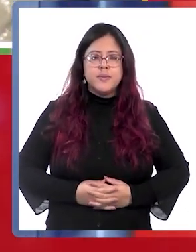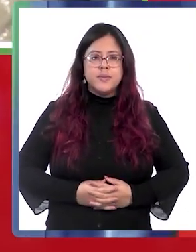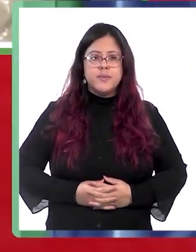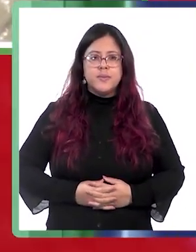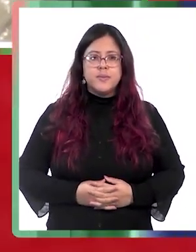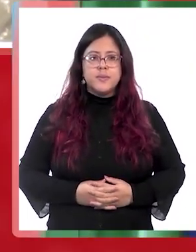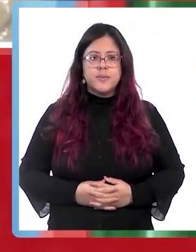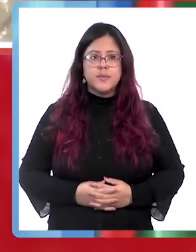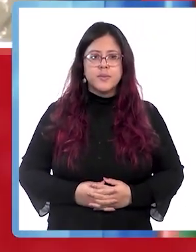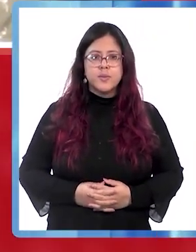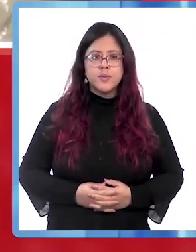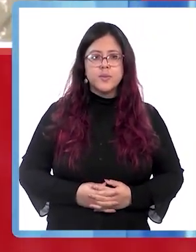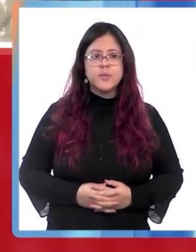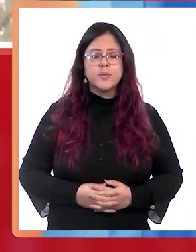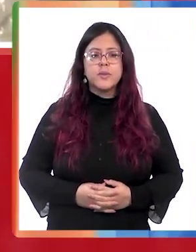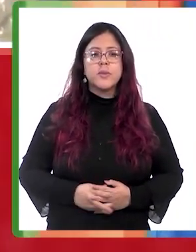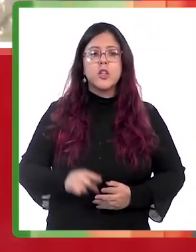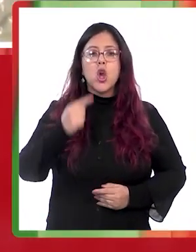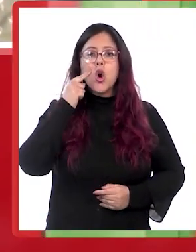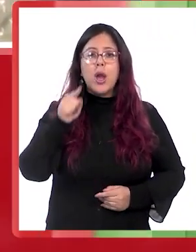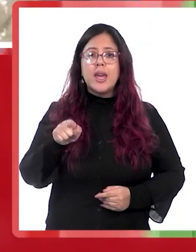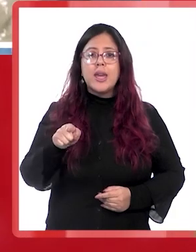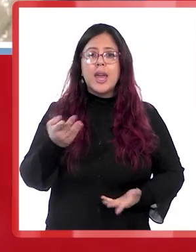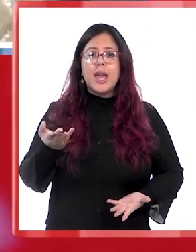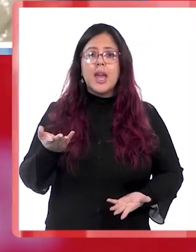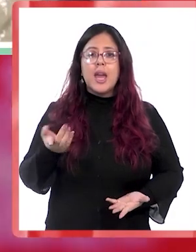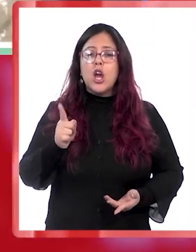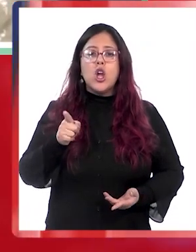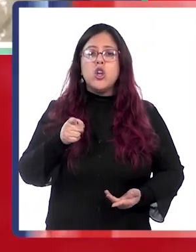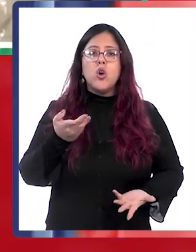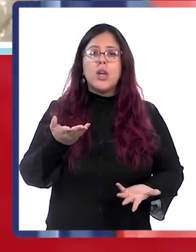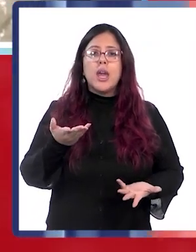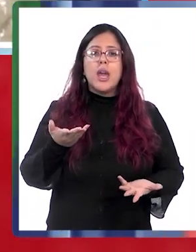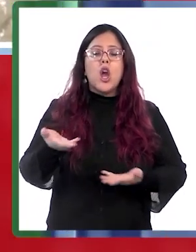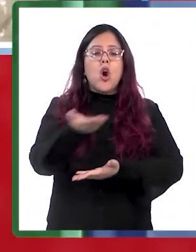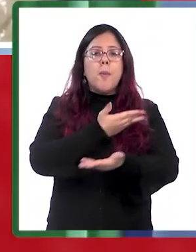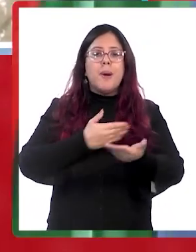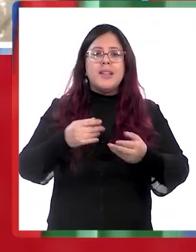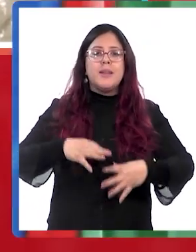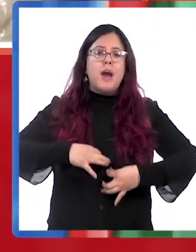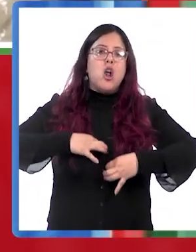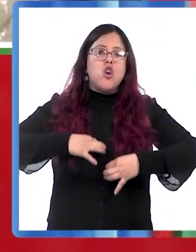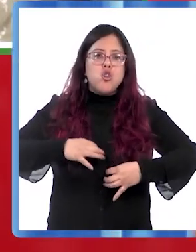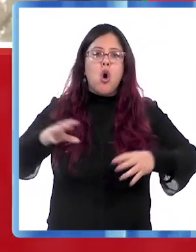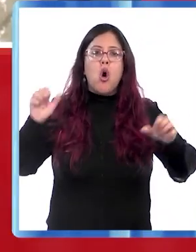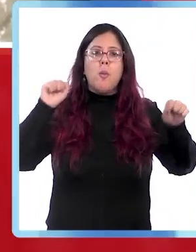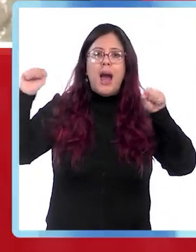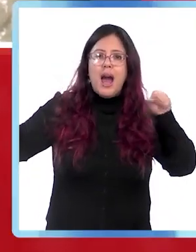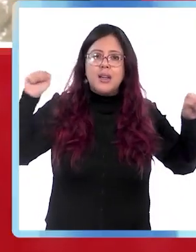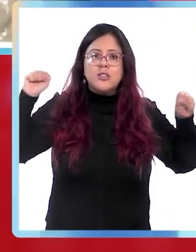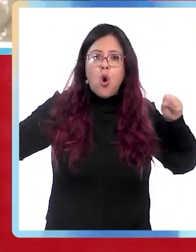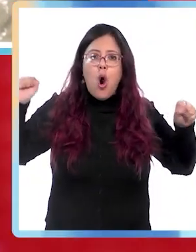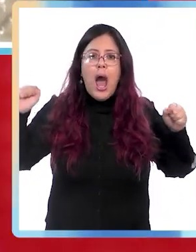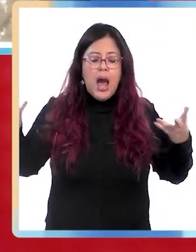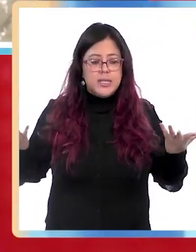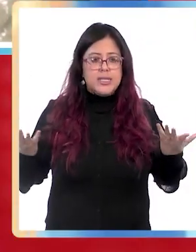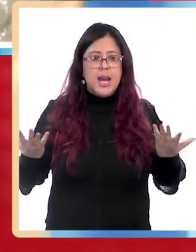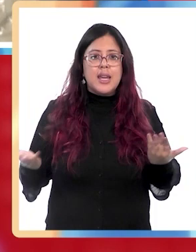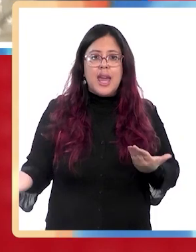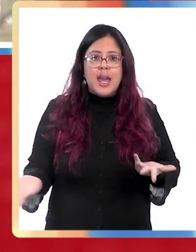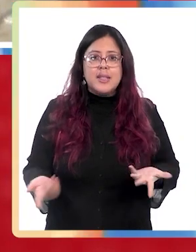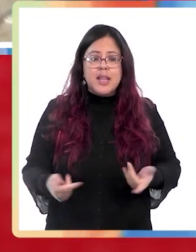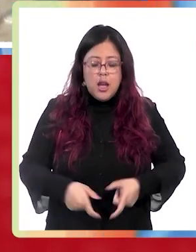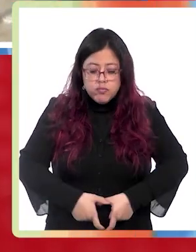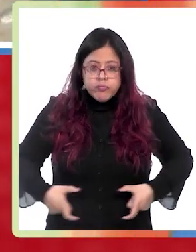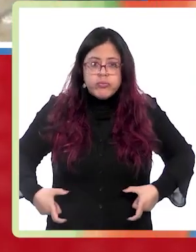Mira, siempre el tema es de no compartir utensilios personales, toallas, la ropa, sobre todo ropa interior, el tema de las sábanas, pero